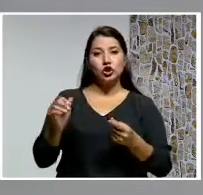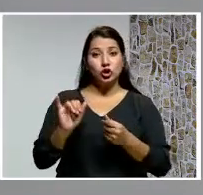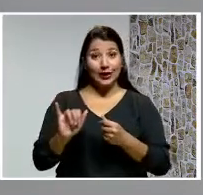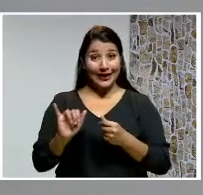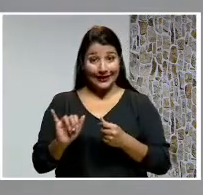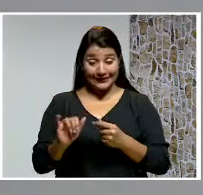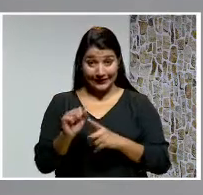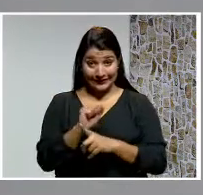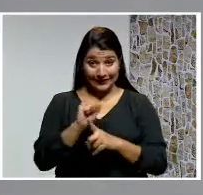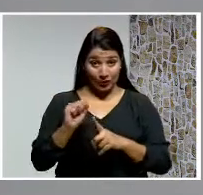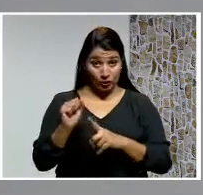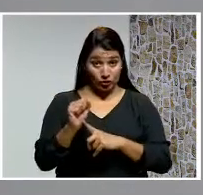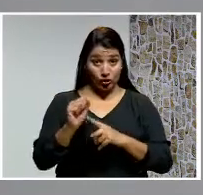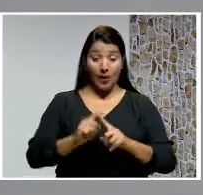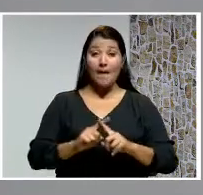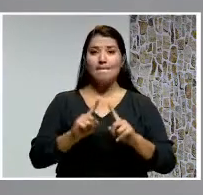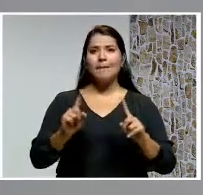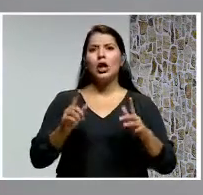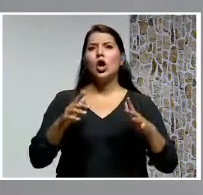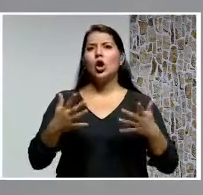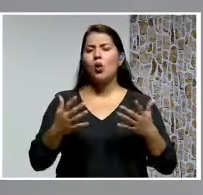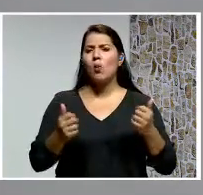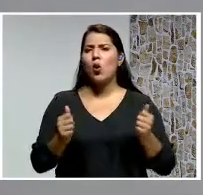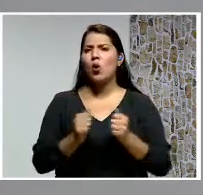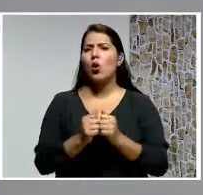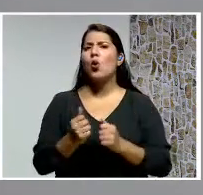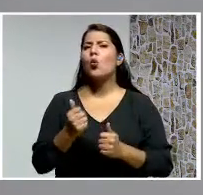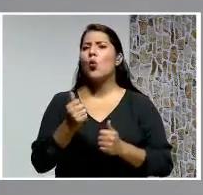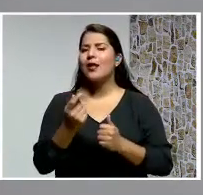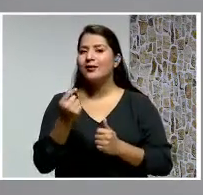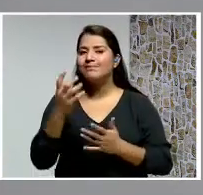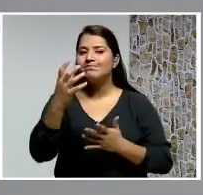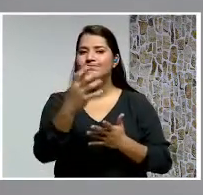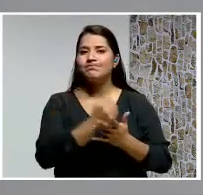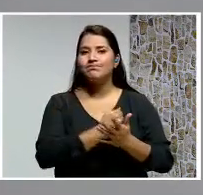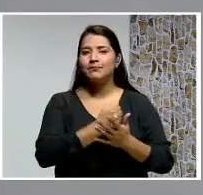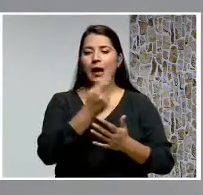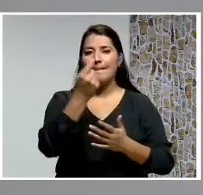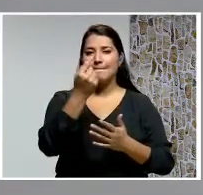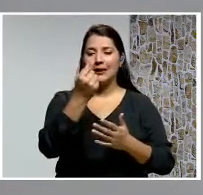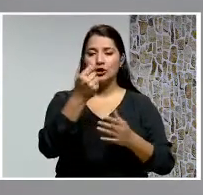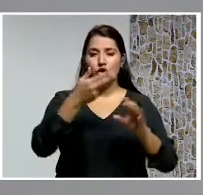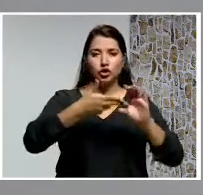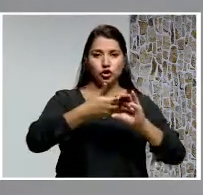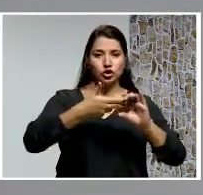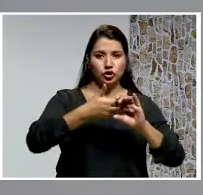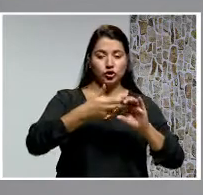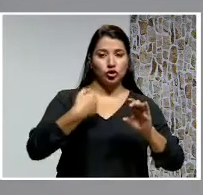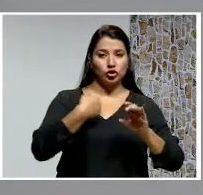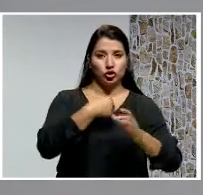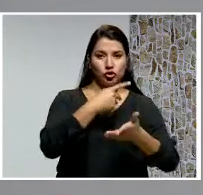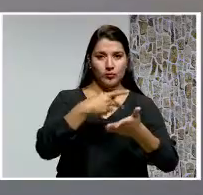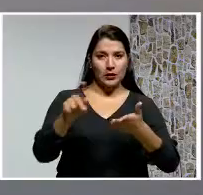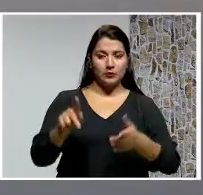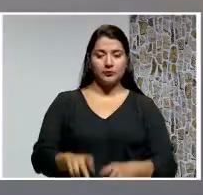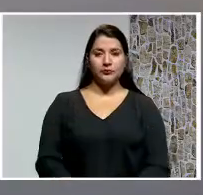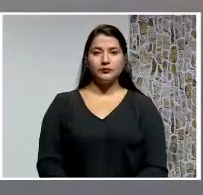delito, pero el monto será cobrado en la tarifa del combustible que pagamos todos en el país.